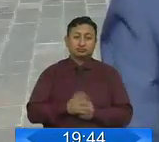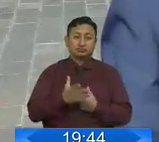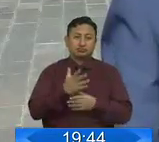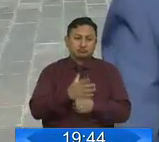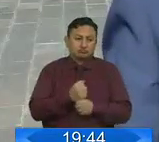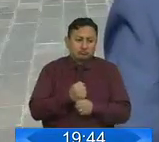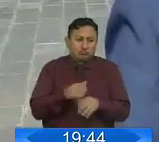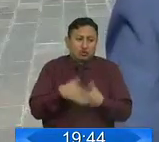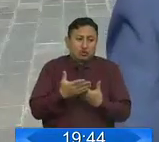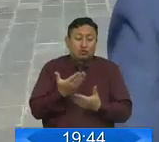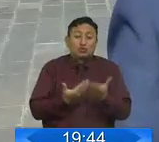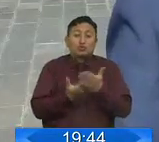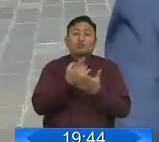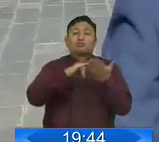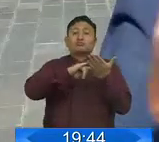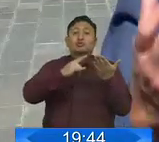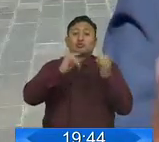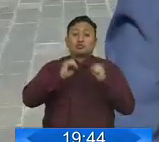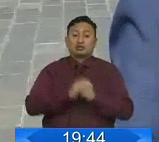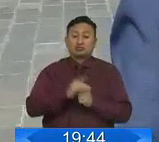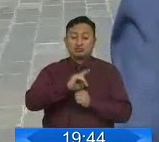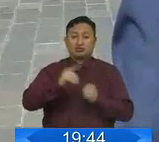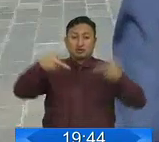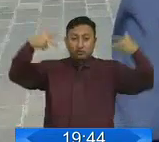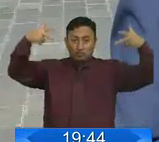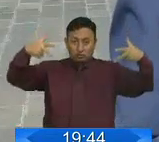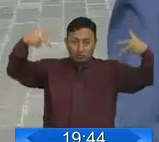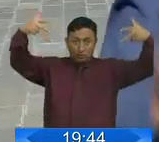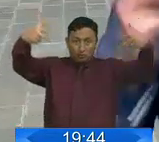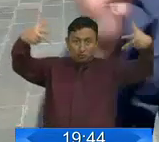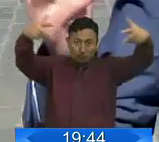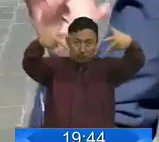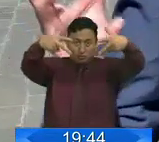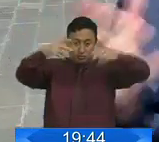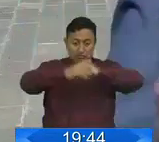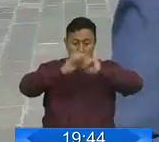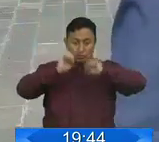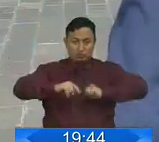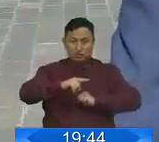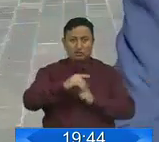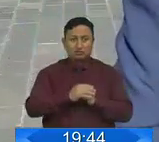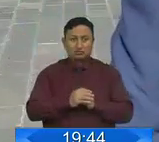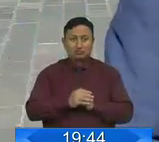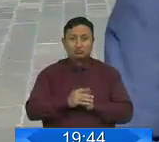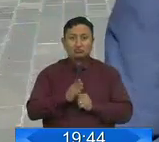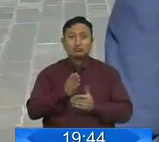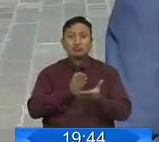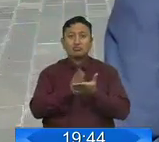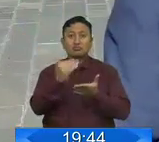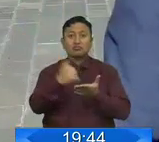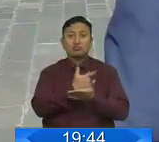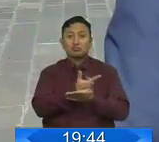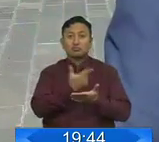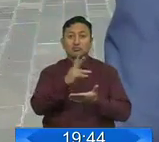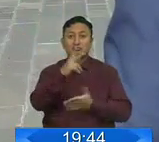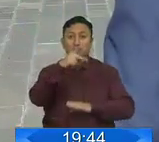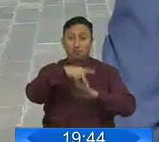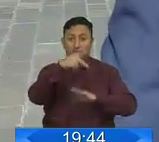través de la tecnología ahora nos permite las cámaras de seguridad, por ejemplo, estar conectados en los accesos y salidas de la